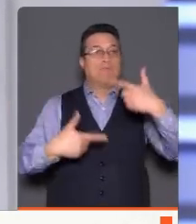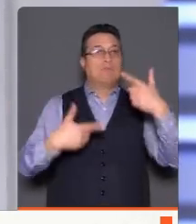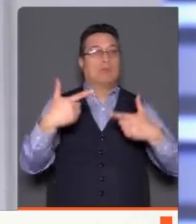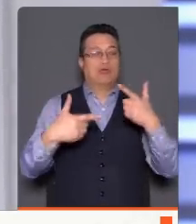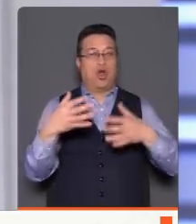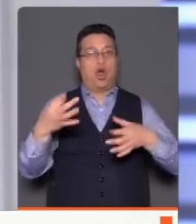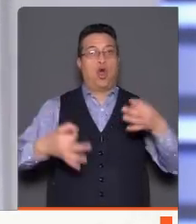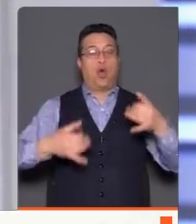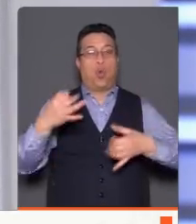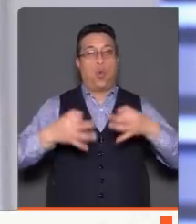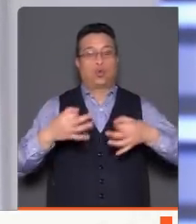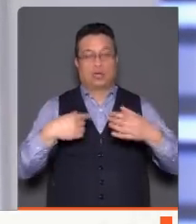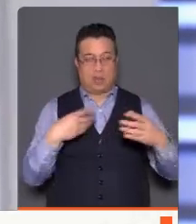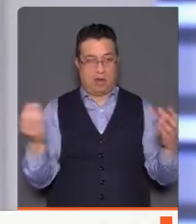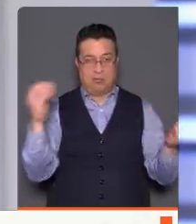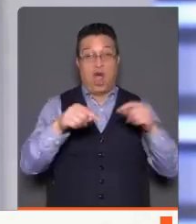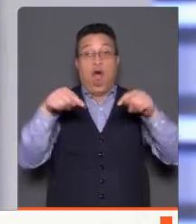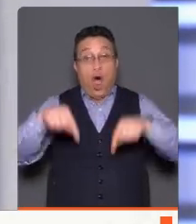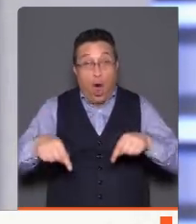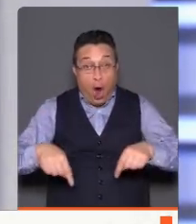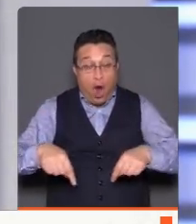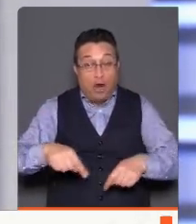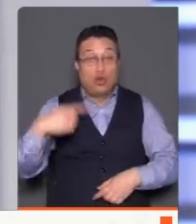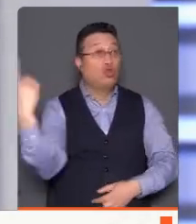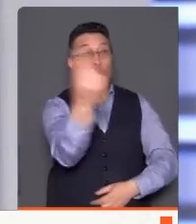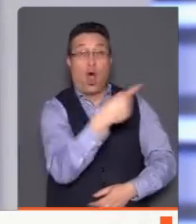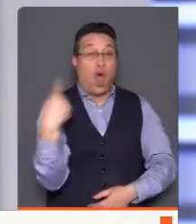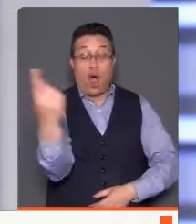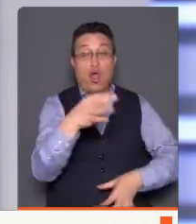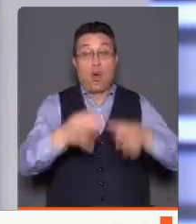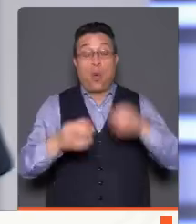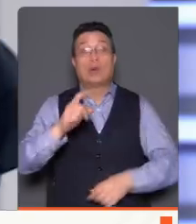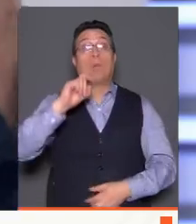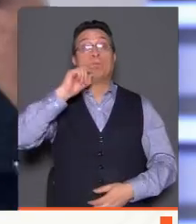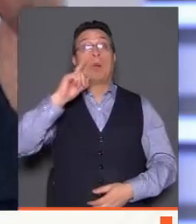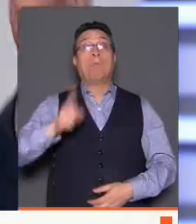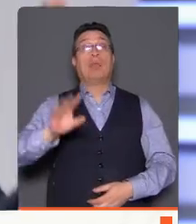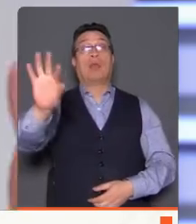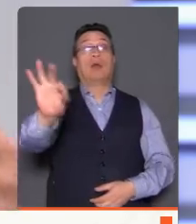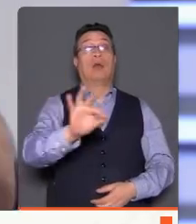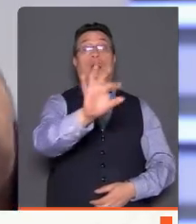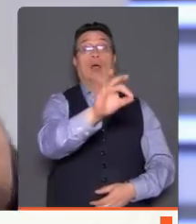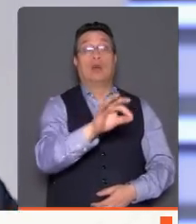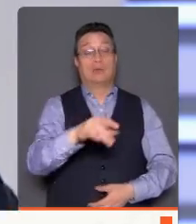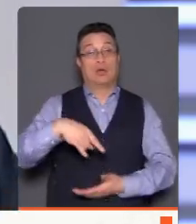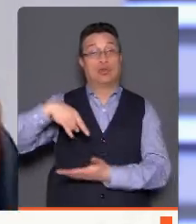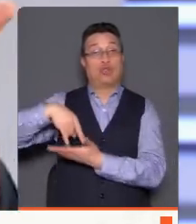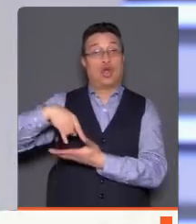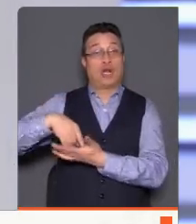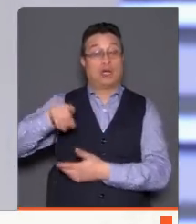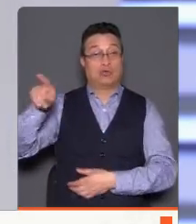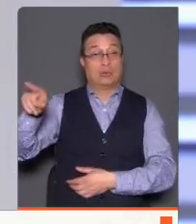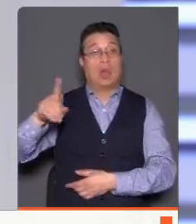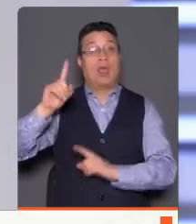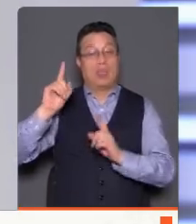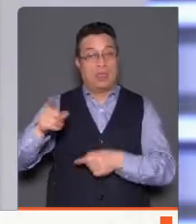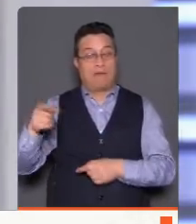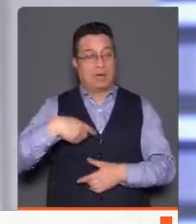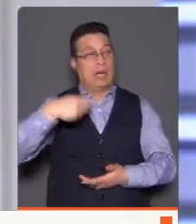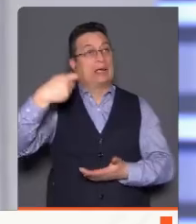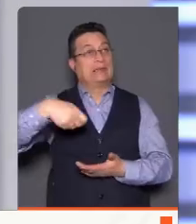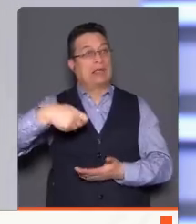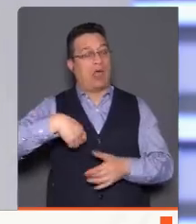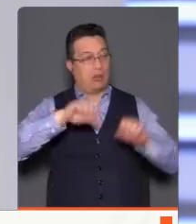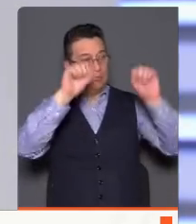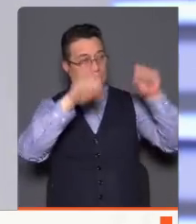en circunstancias que hoy todos los jueces los nombra el Congreso, porque tienen que ser ratificados por el Senado. Ha